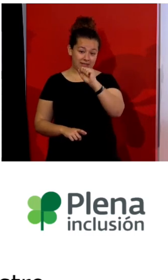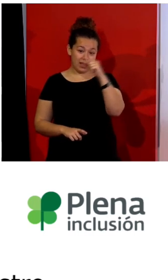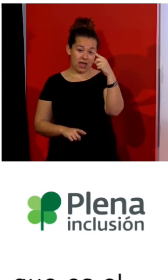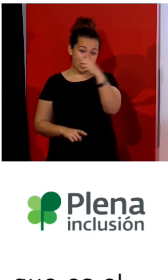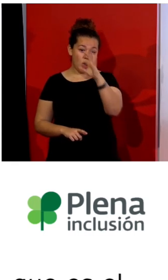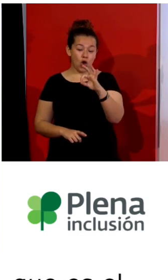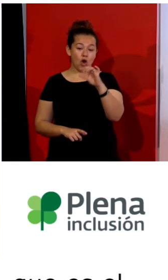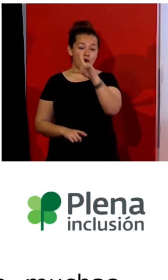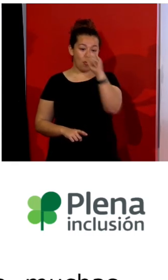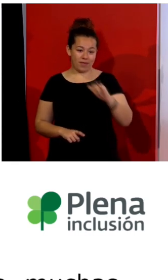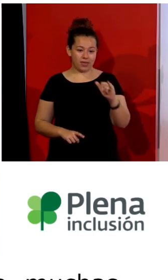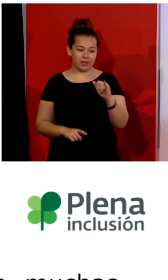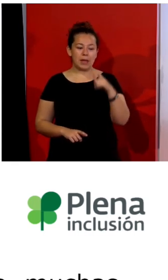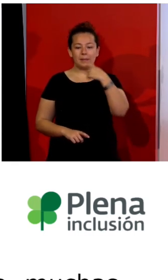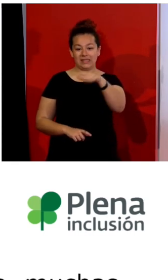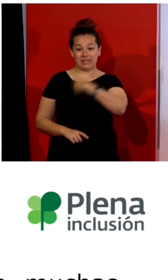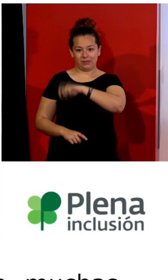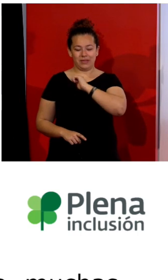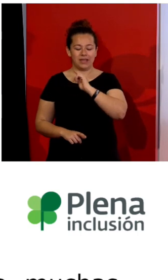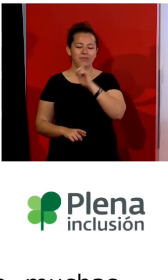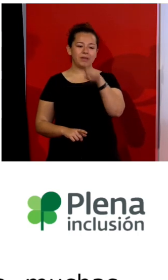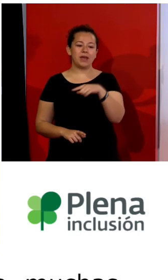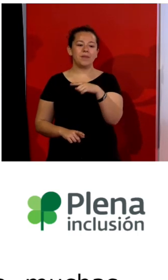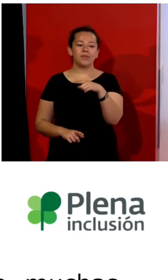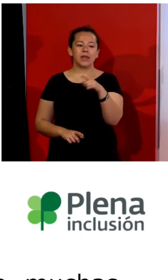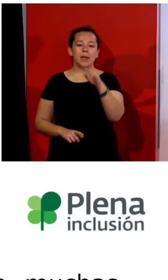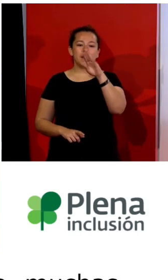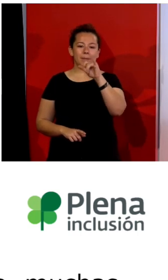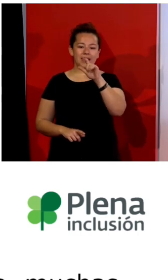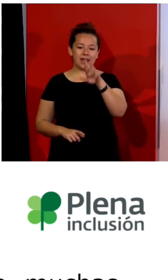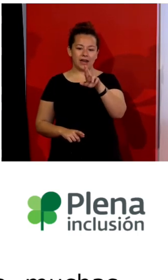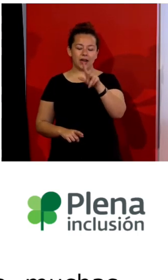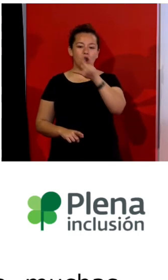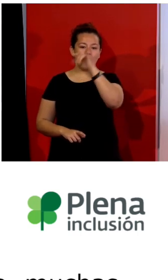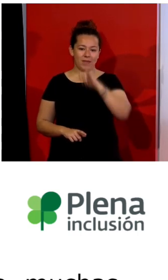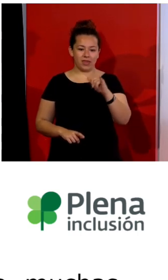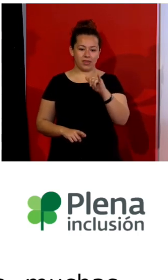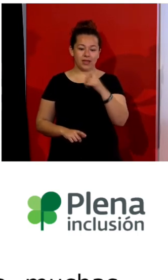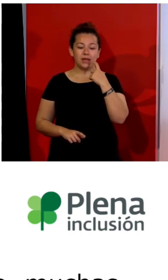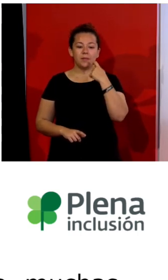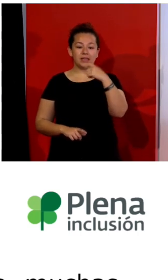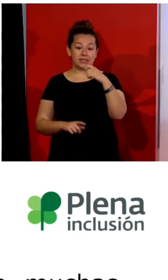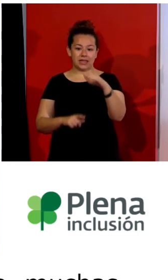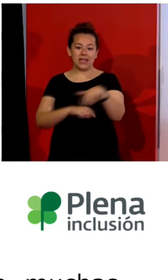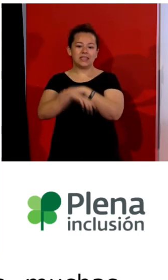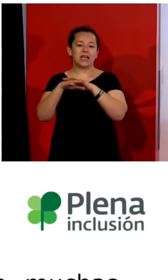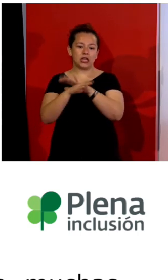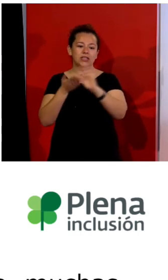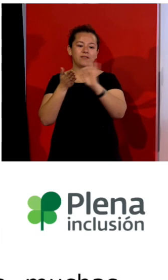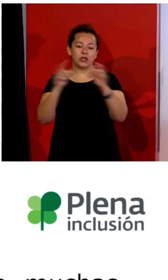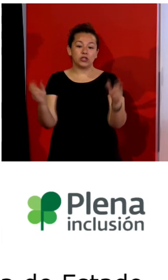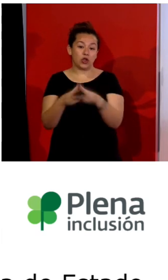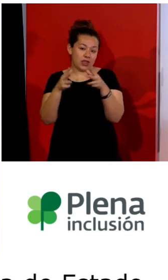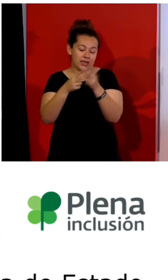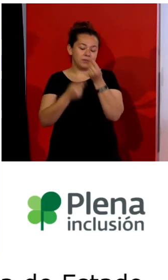Y Pilar López Díaz, secretaria de Estado de Servicios Sociales del Ministerio de Sanidad, Consumo